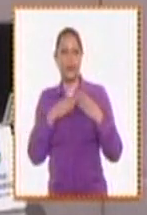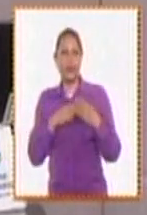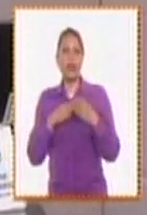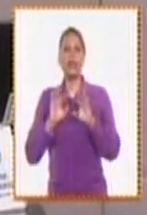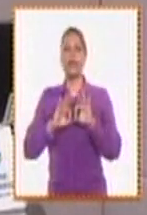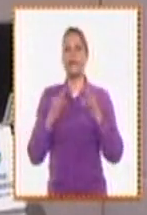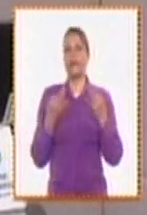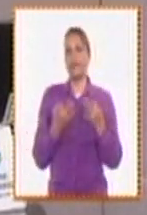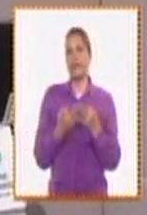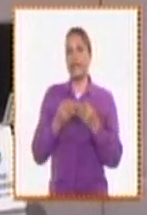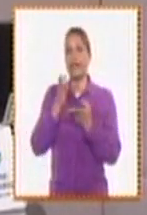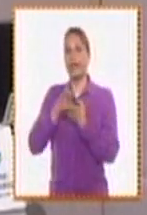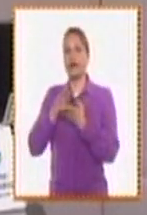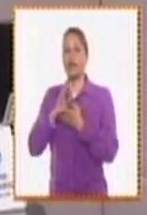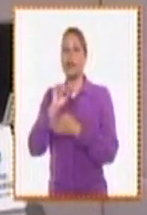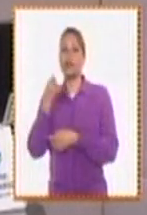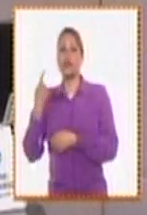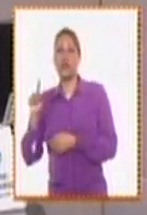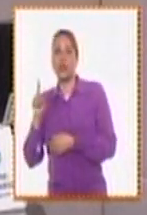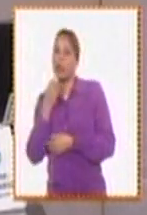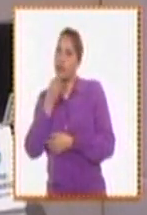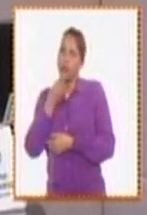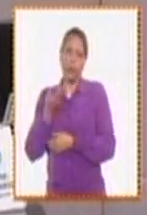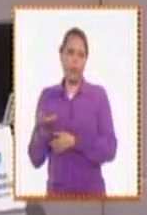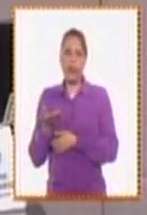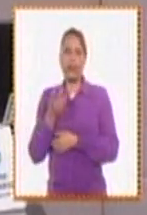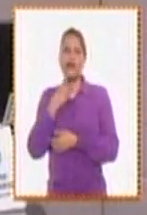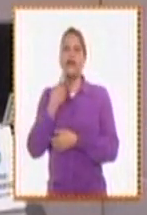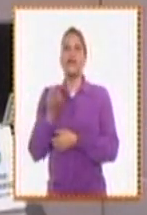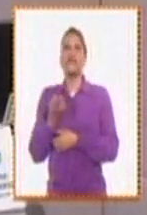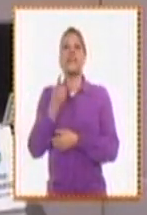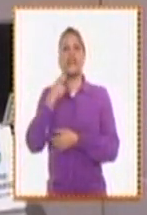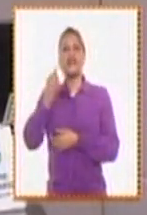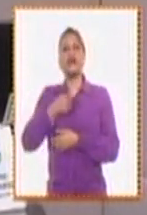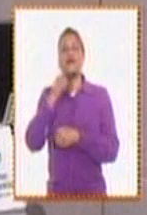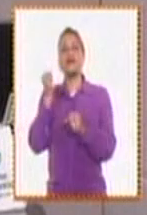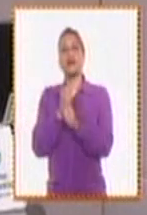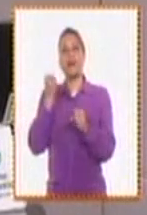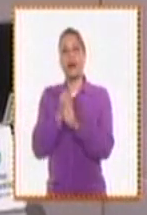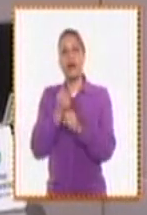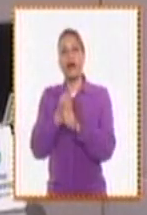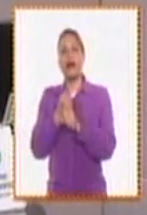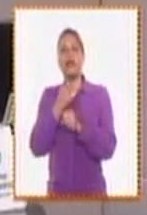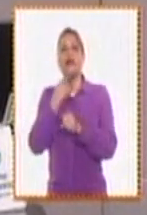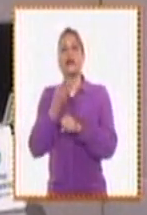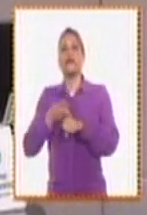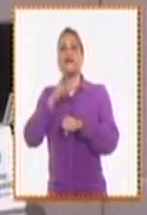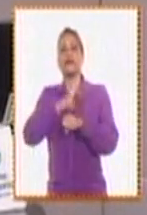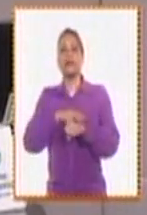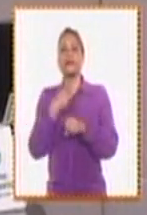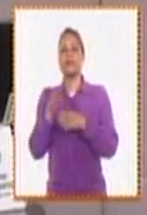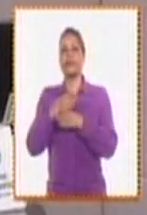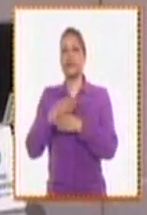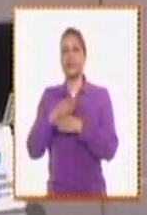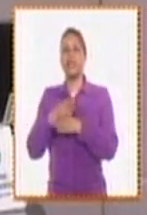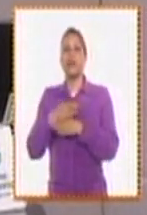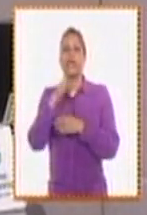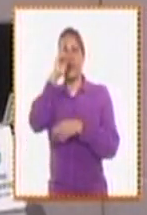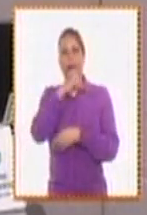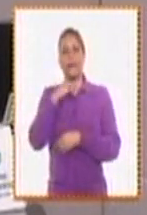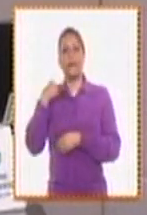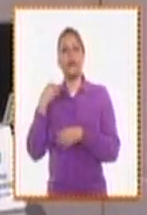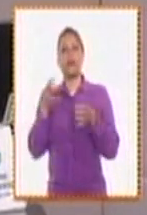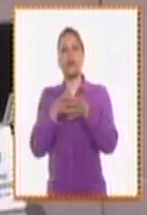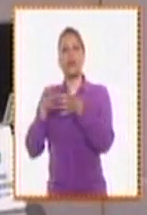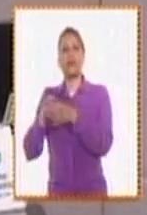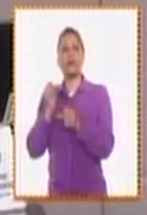familiar, donde la escuela no se puede quedar sola, tiene que agenciar el trabajo integrado con un grupo de actores, que el papel del médico, de los grupos básicos de